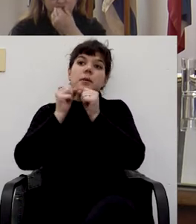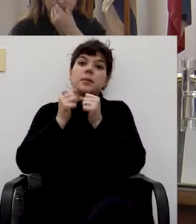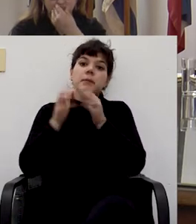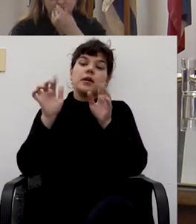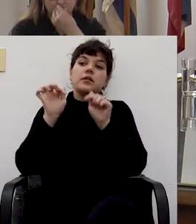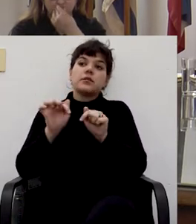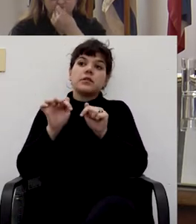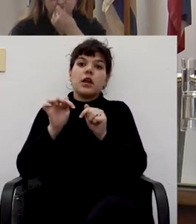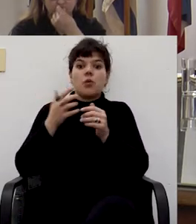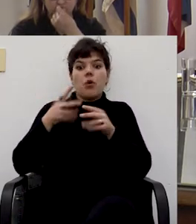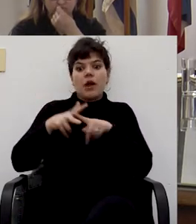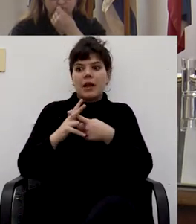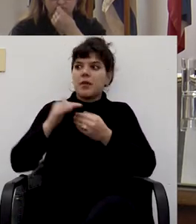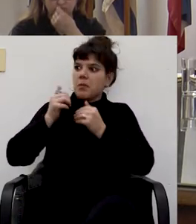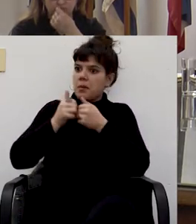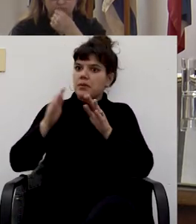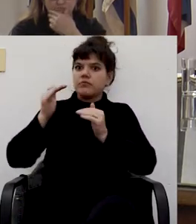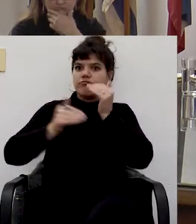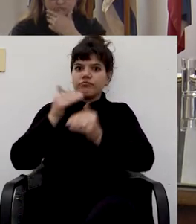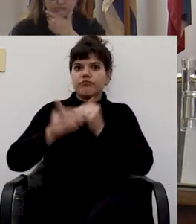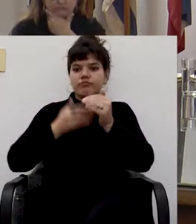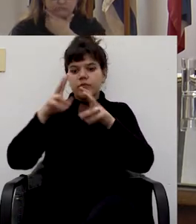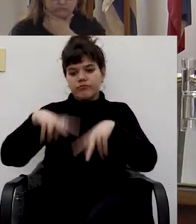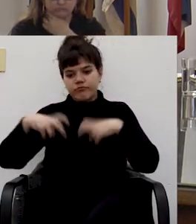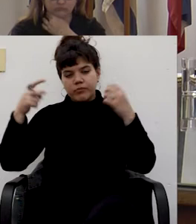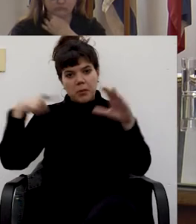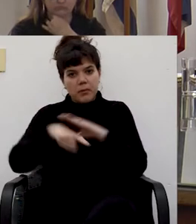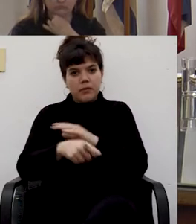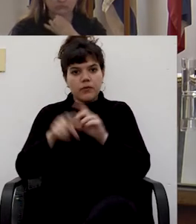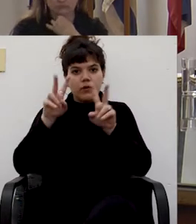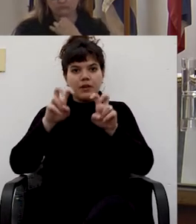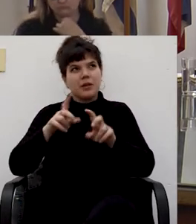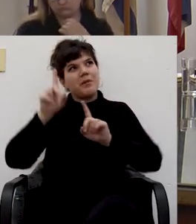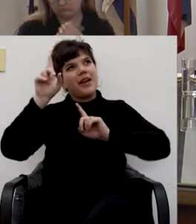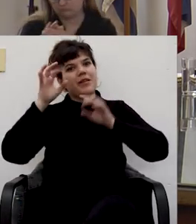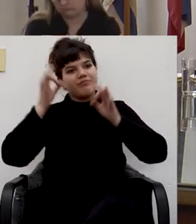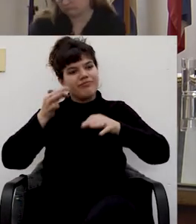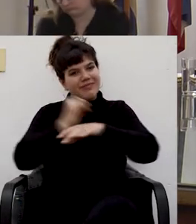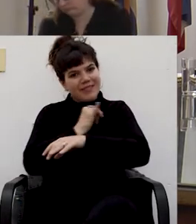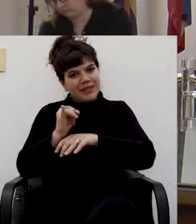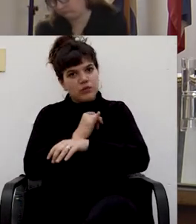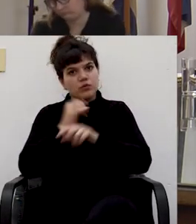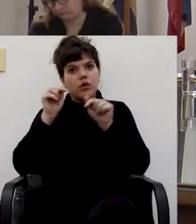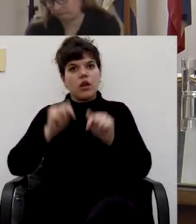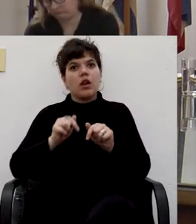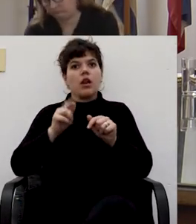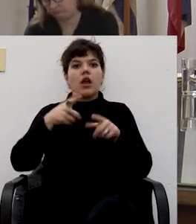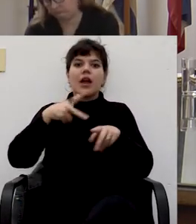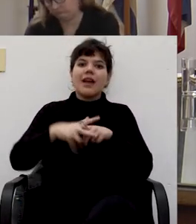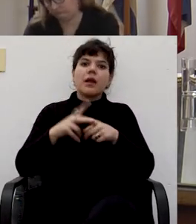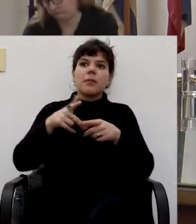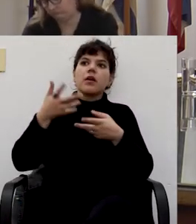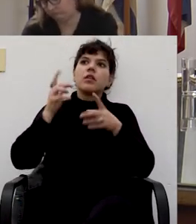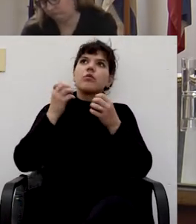herramienta para transversalizar la perspectiva de género, sobre todo en la cultura organizacional. Es una herramienta que es construida